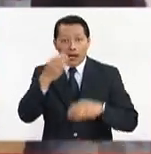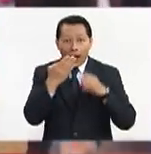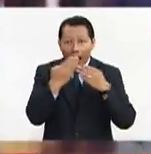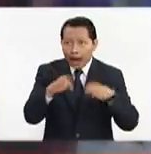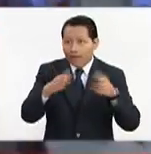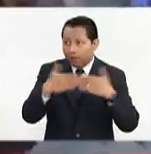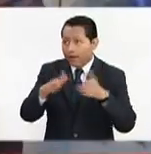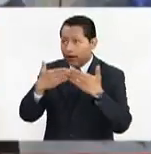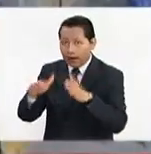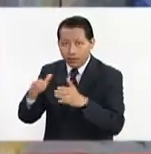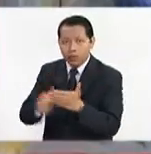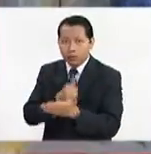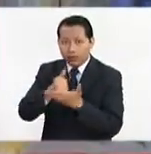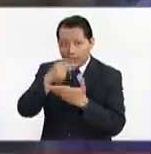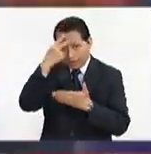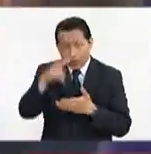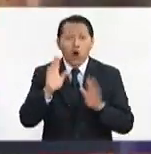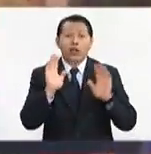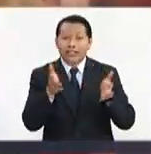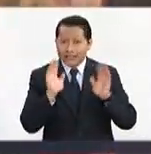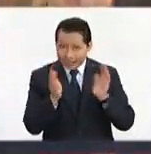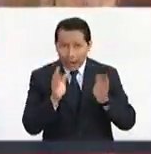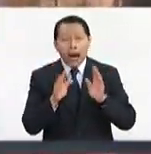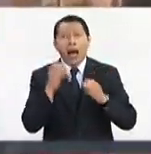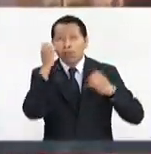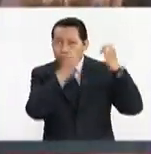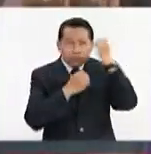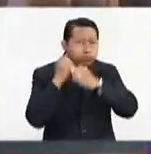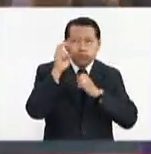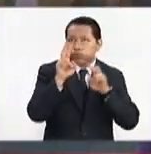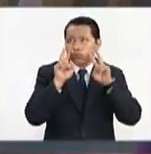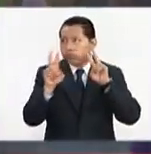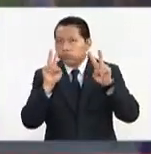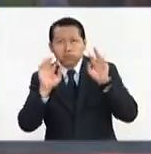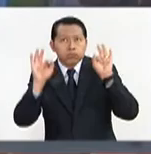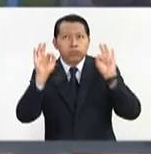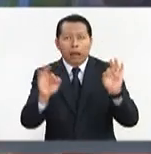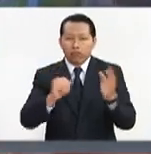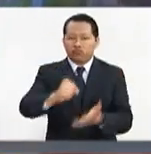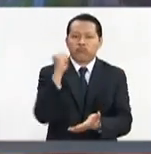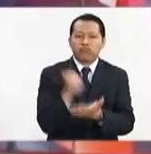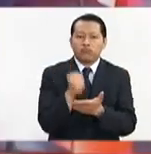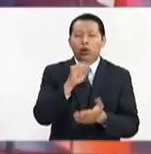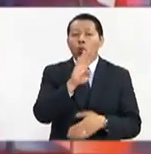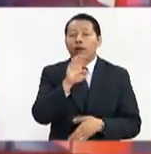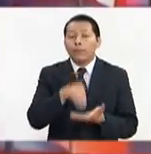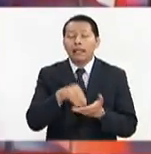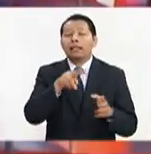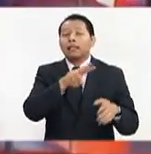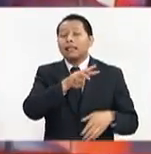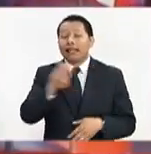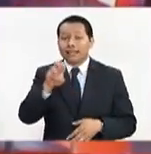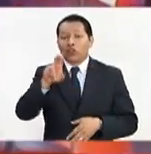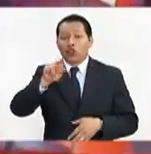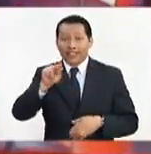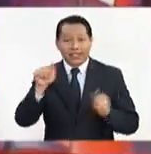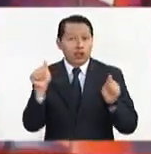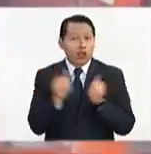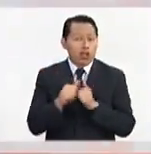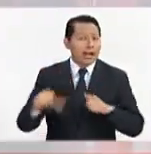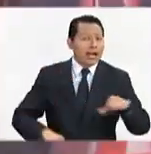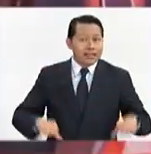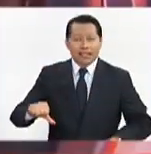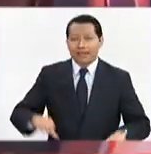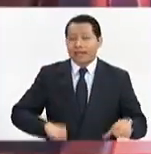la Ciudad de México luego de obtener su dictamen de seguridad estructural, por lo que habrá en total 4,380 con actividades